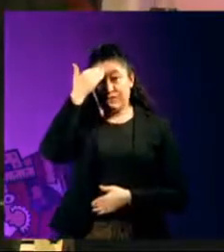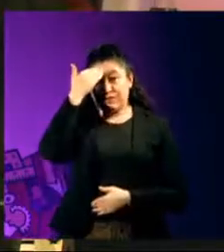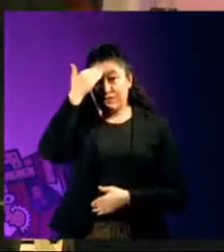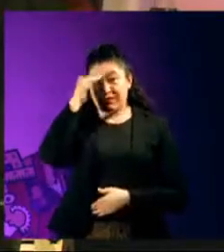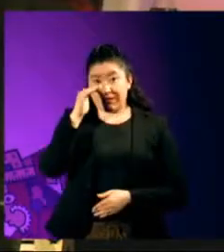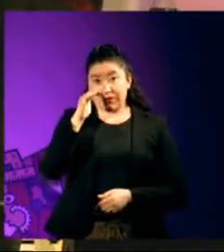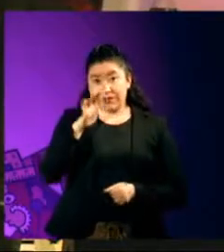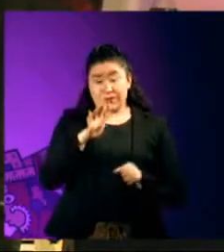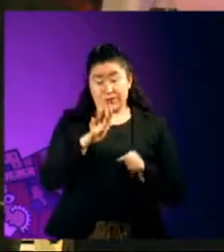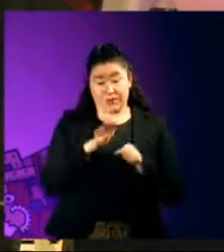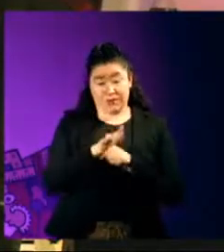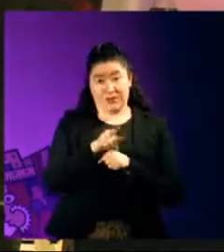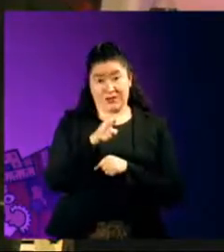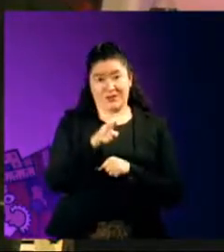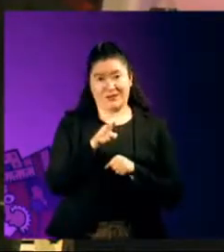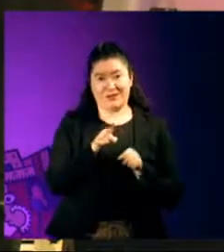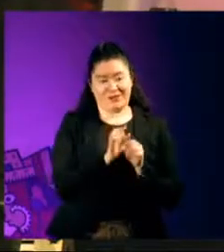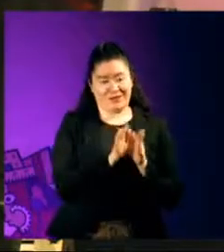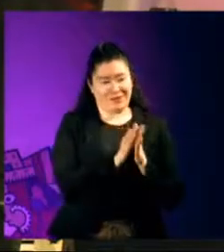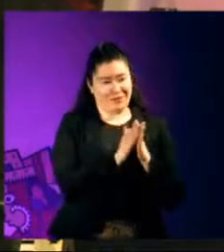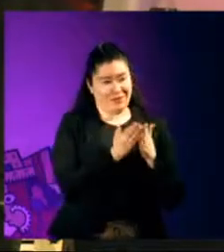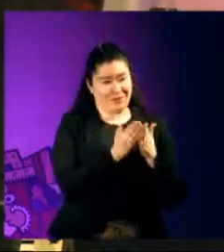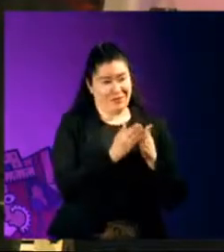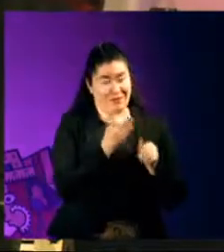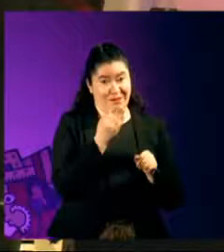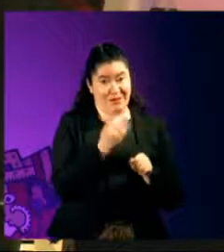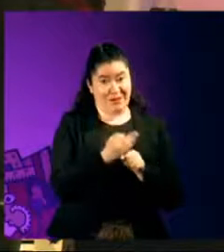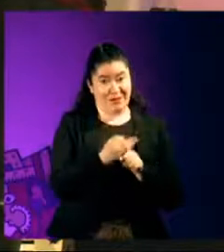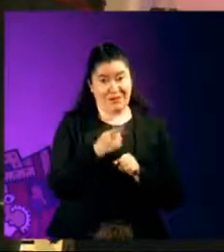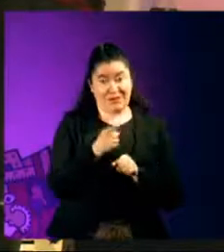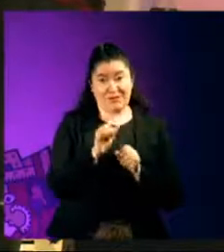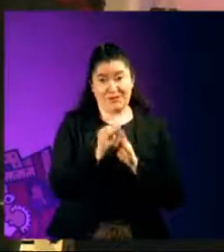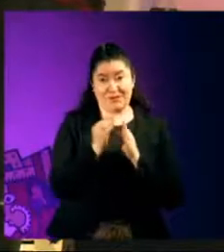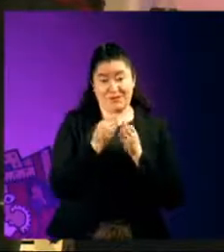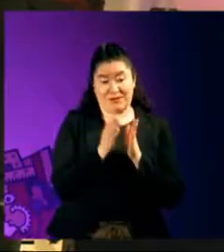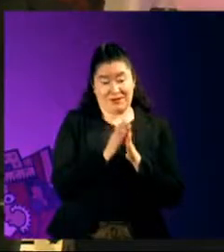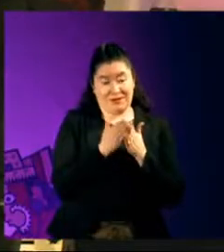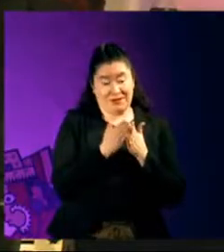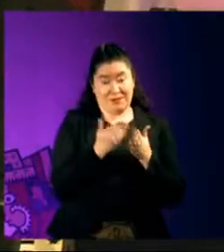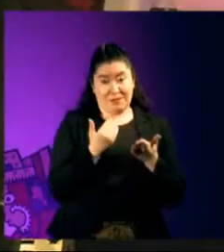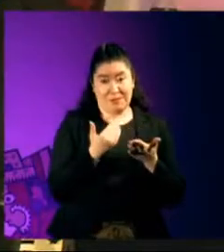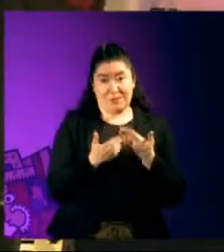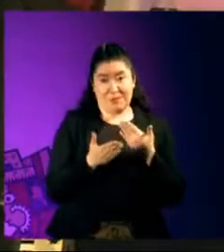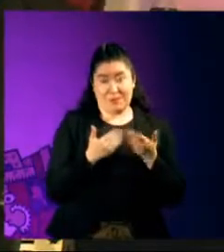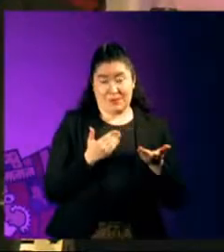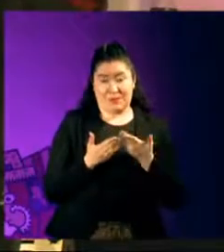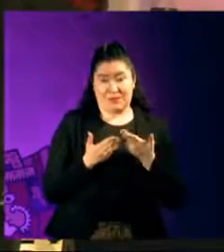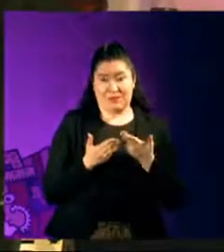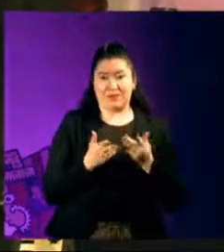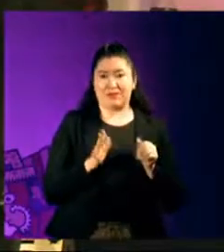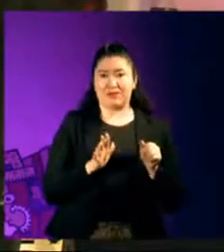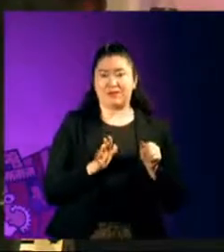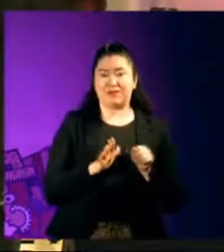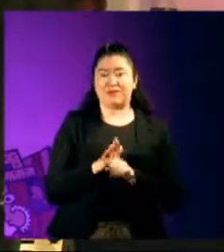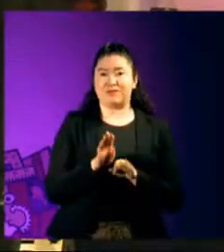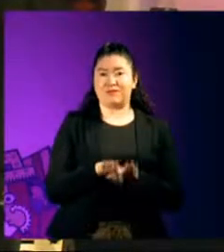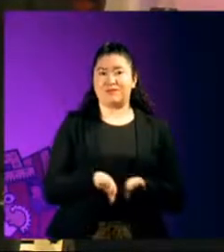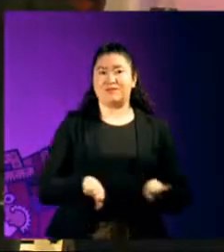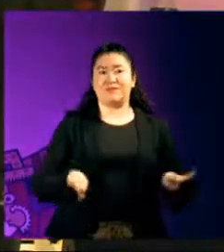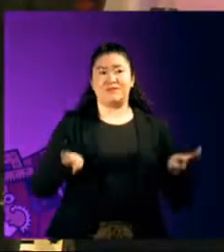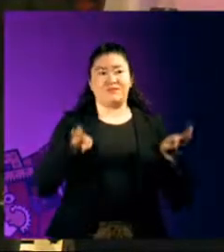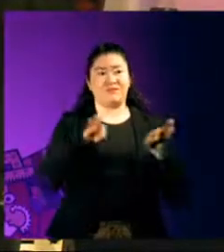de tu rol en la literatura en este momento en la literatura contemporánea de lo importante que es